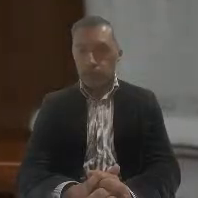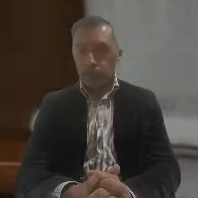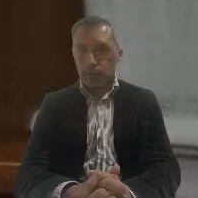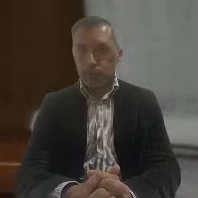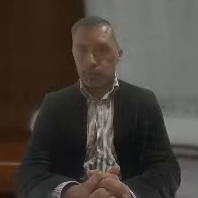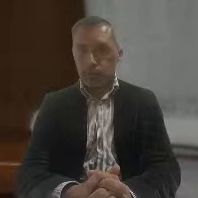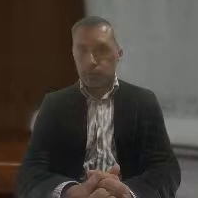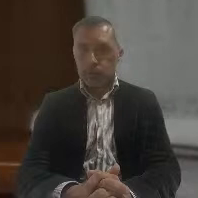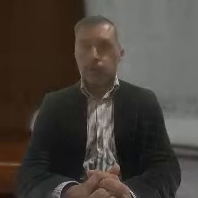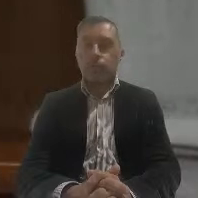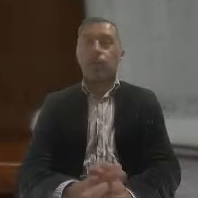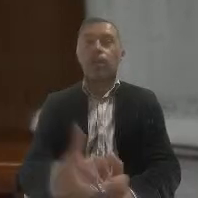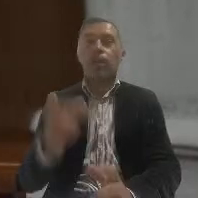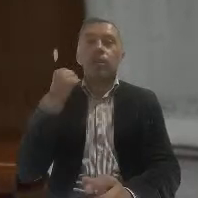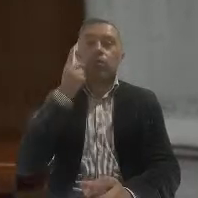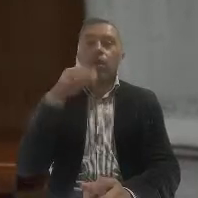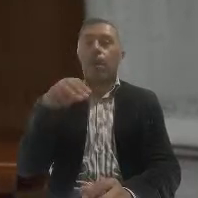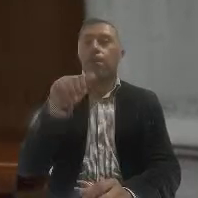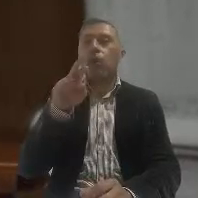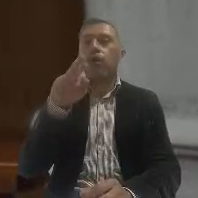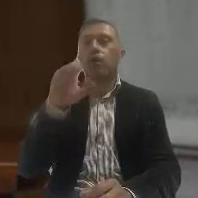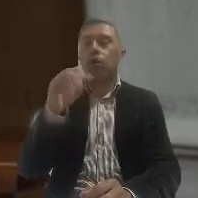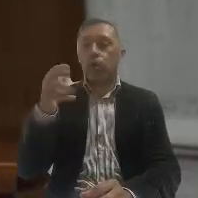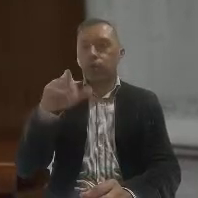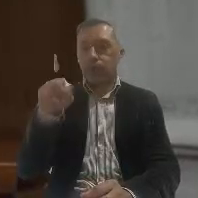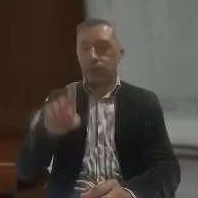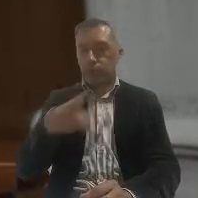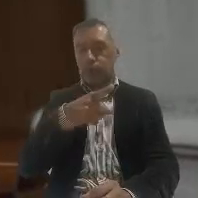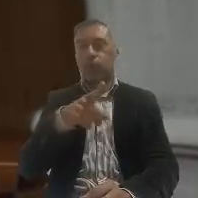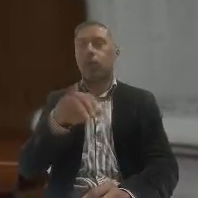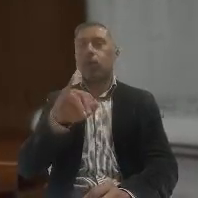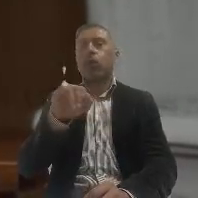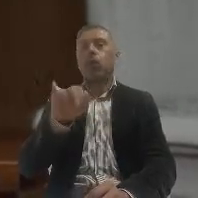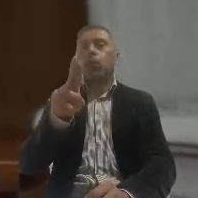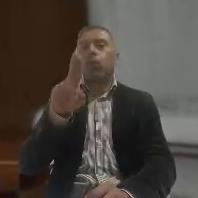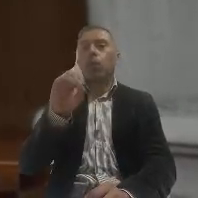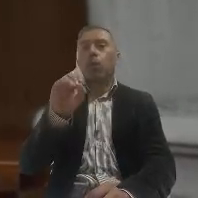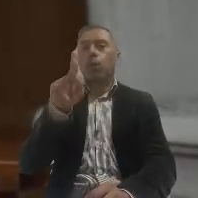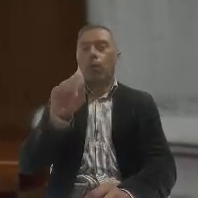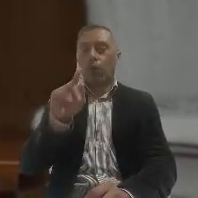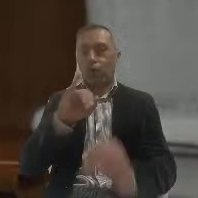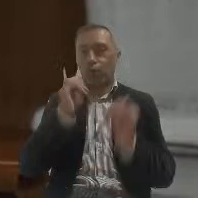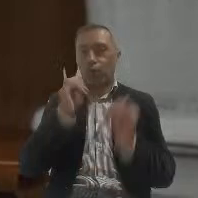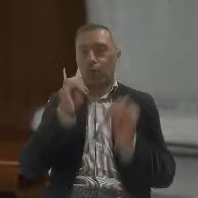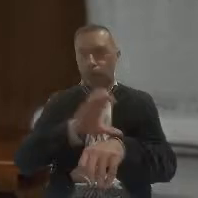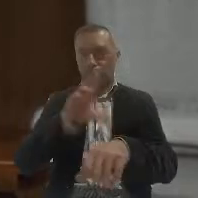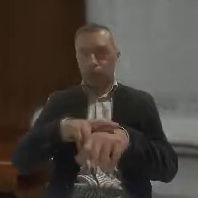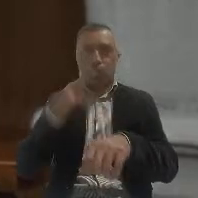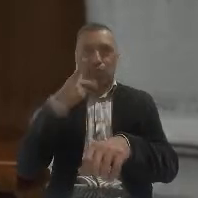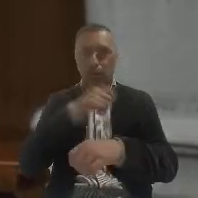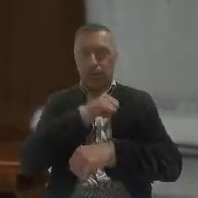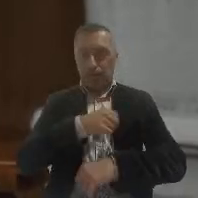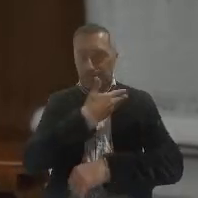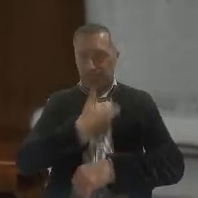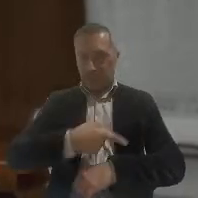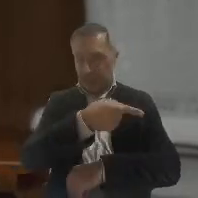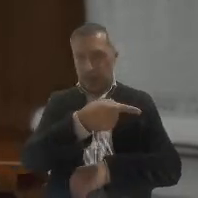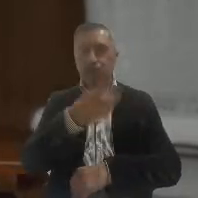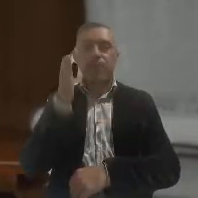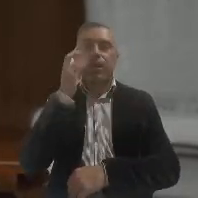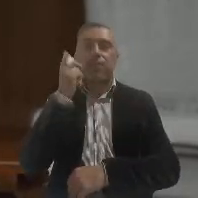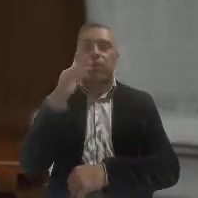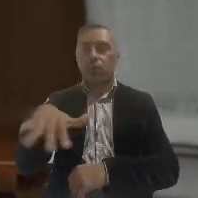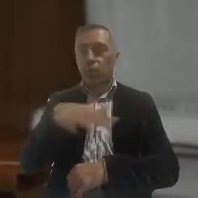Diputado Maurilio Hernández González, presidente de la Junta de Coordinación Política de la 61ª Legislatura del Estado de